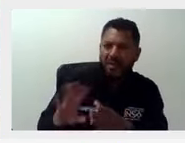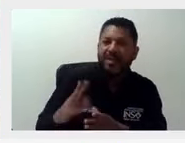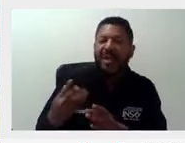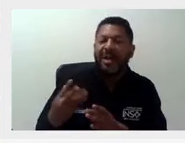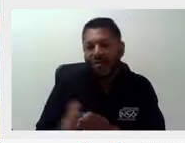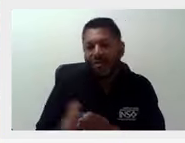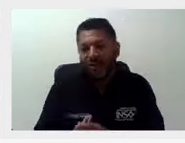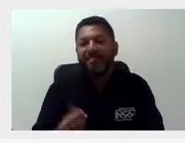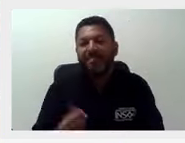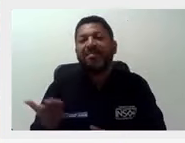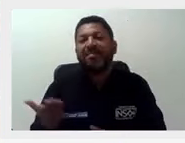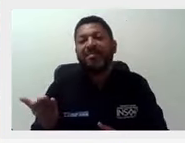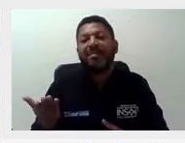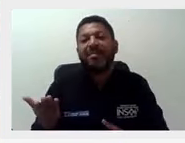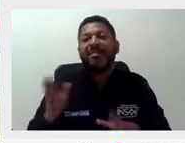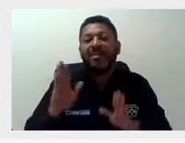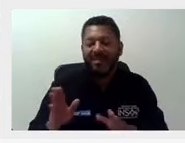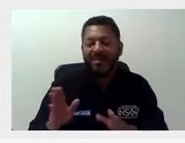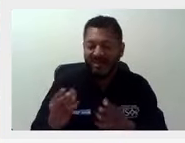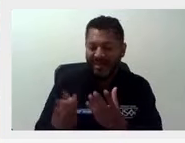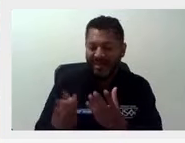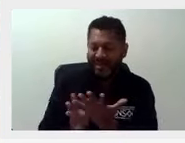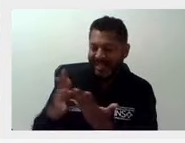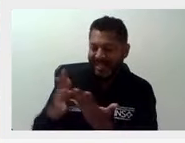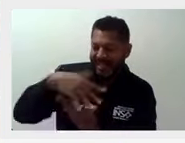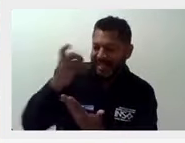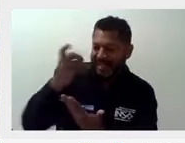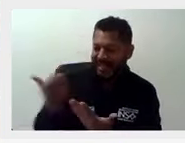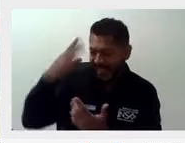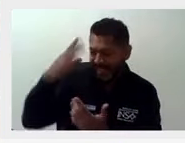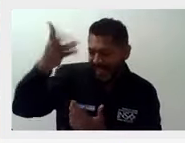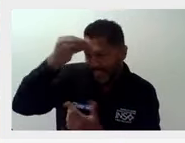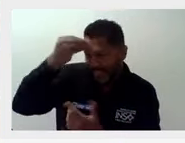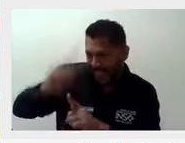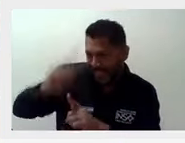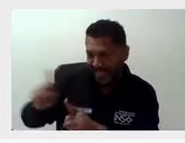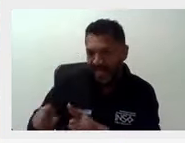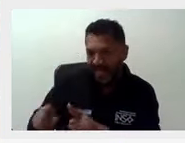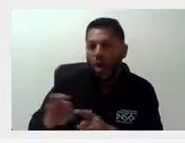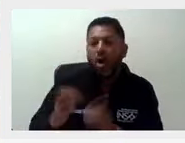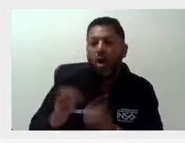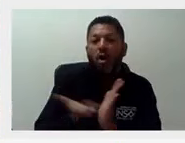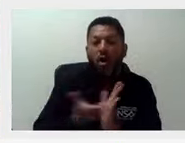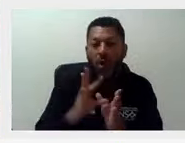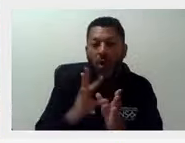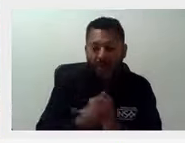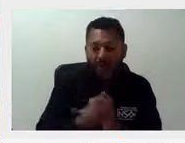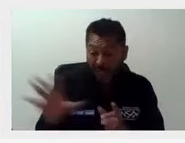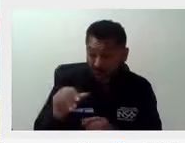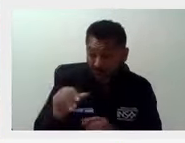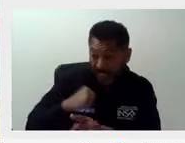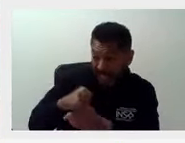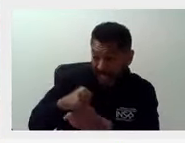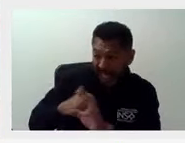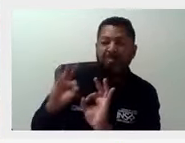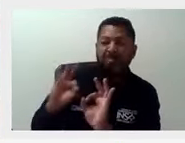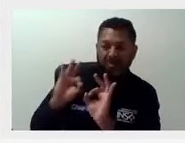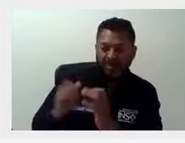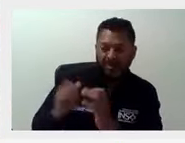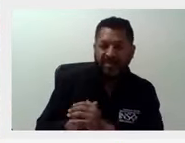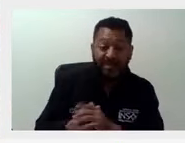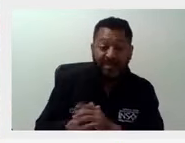tiene el equipo interdisciplinario, si está en educación especializada, pues se tiene todo el equipo ahí. Pero bueno, cuando ya le toca, digamos, a la